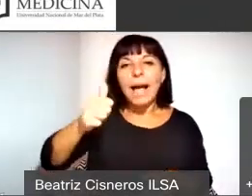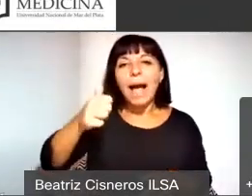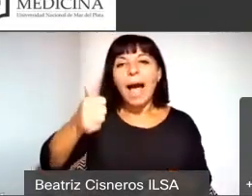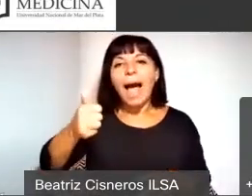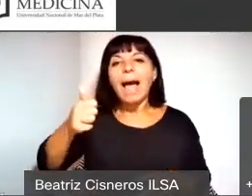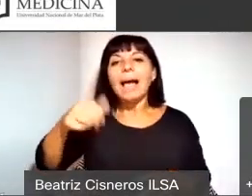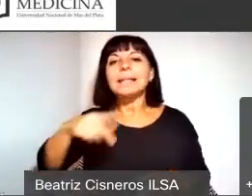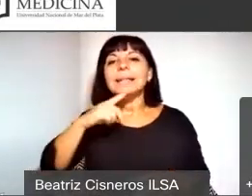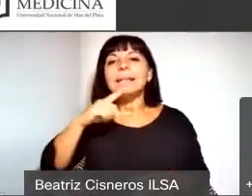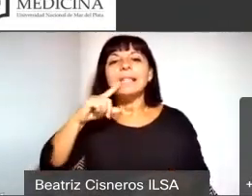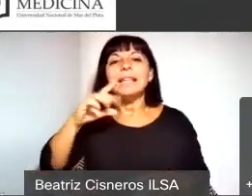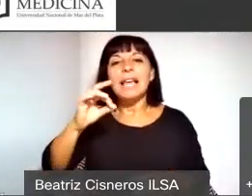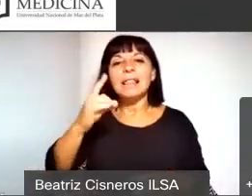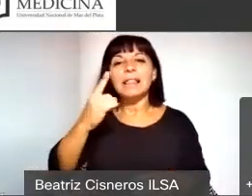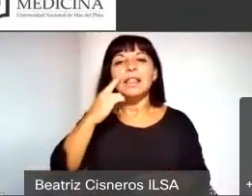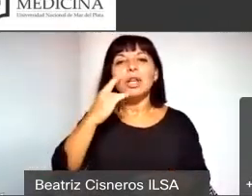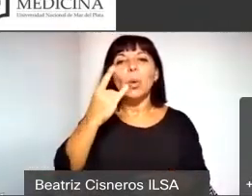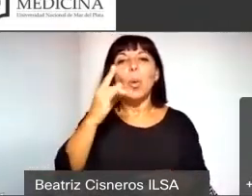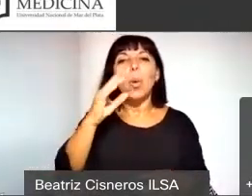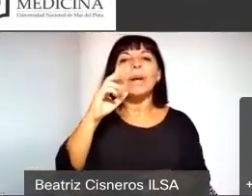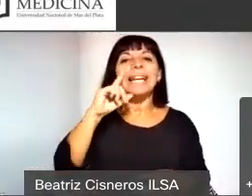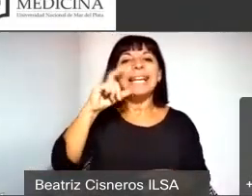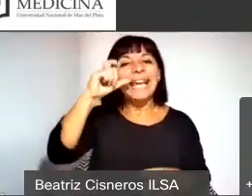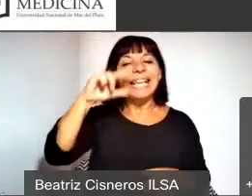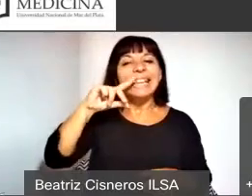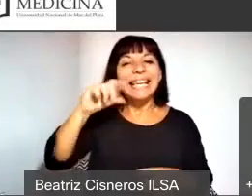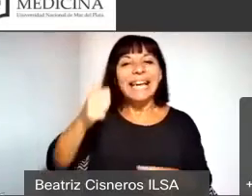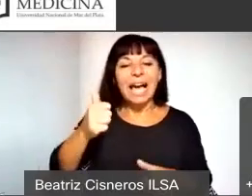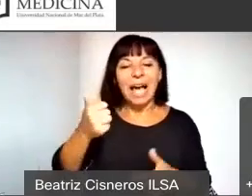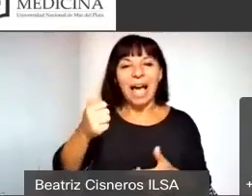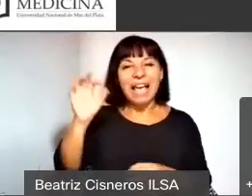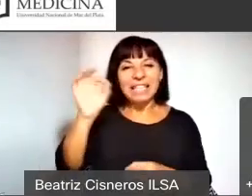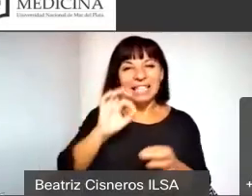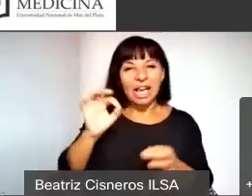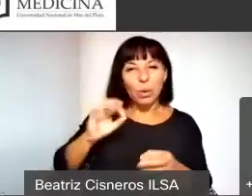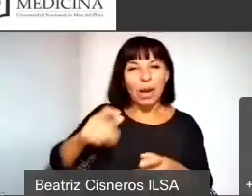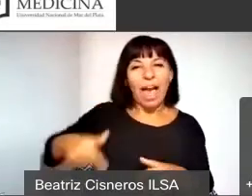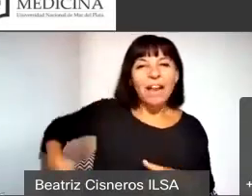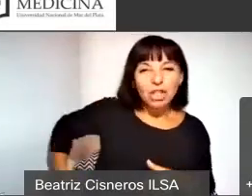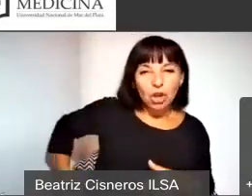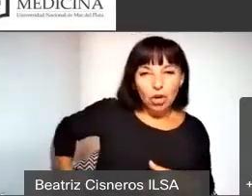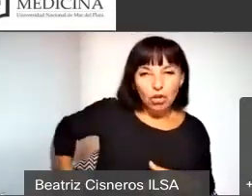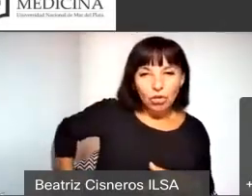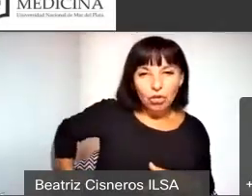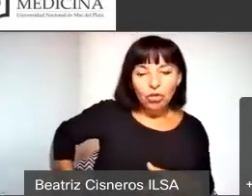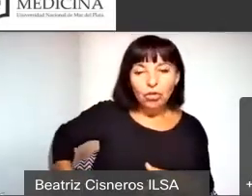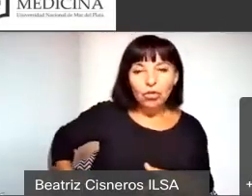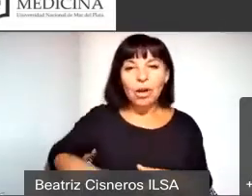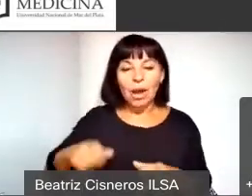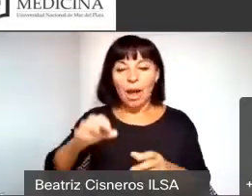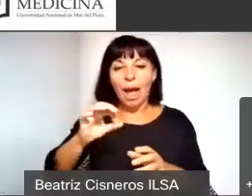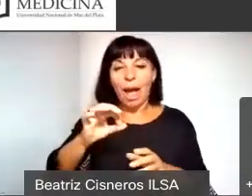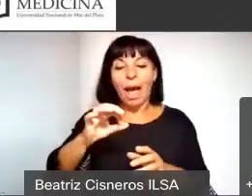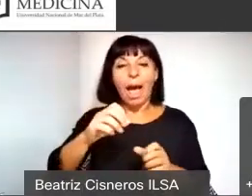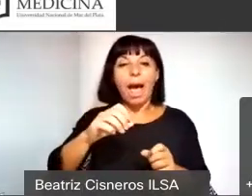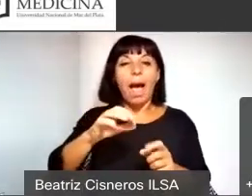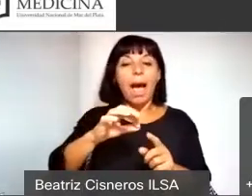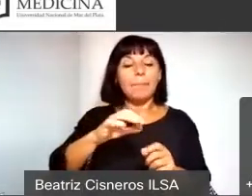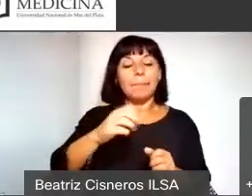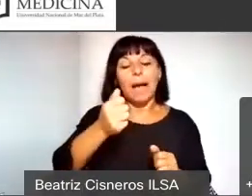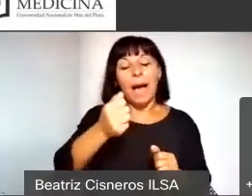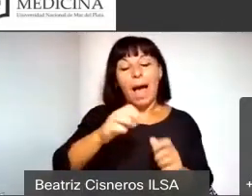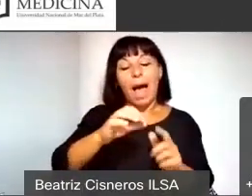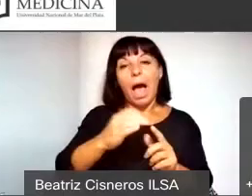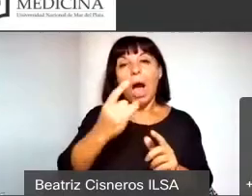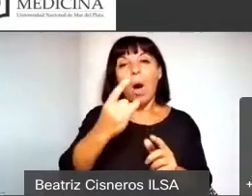células en particular del riñón, que forman parte de los túbulos colectores. Las acuaporinas, por lo menos las acuaporinas